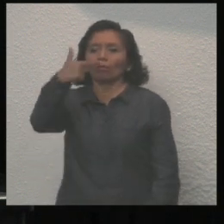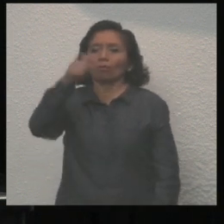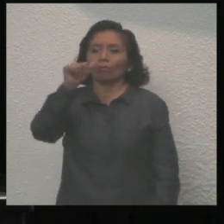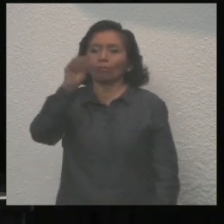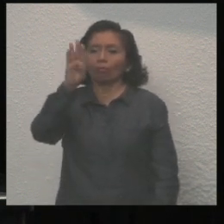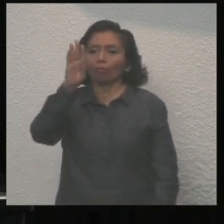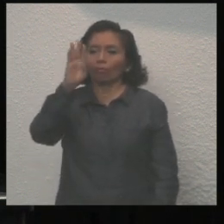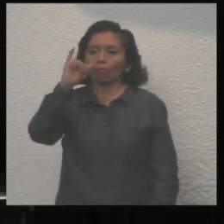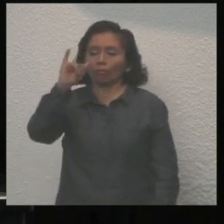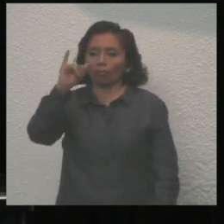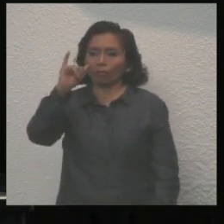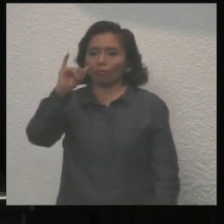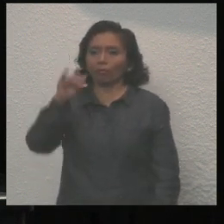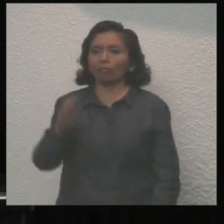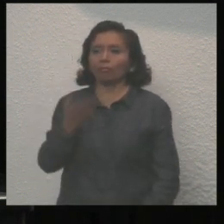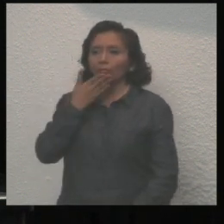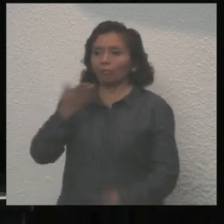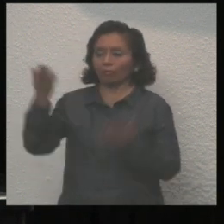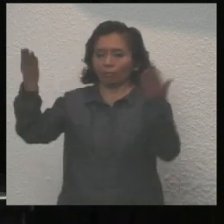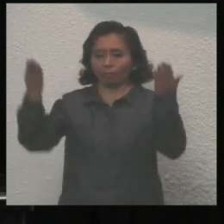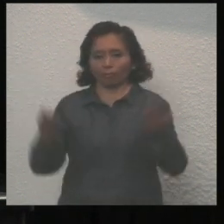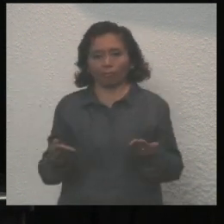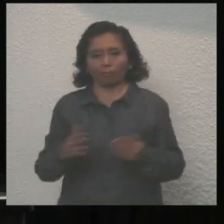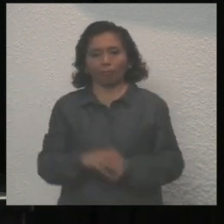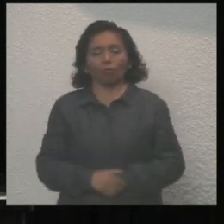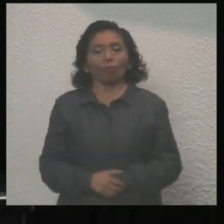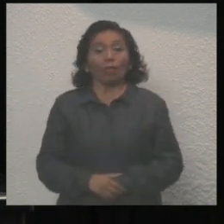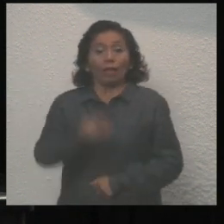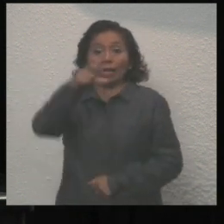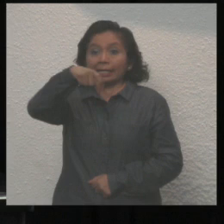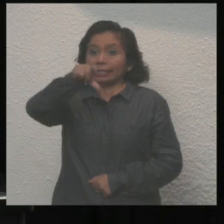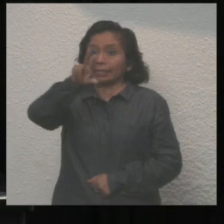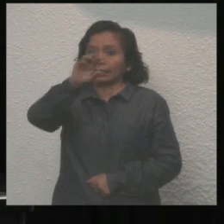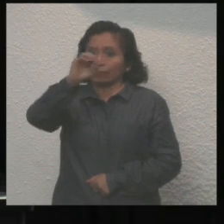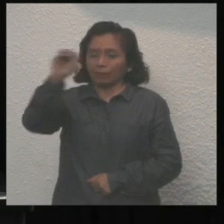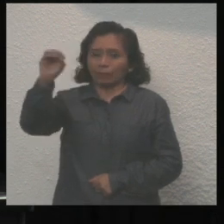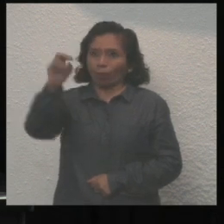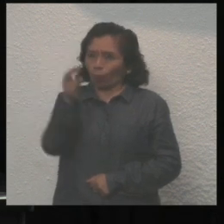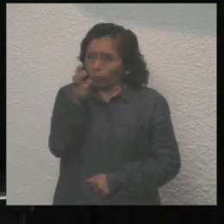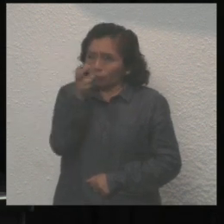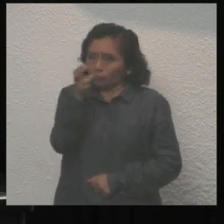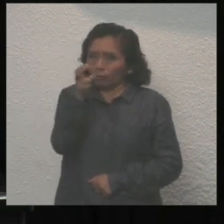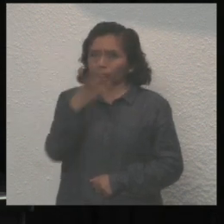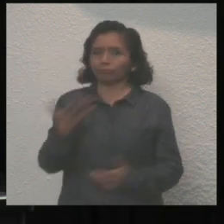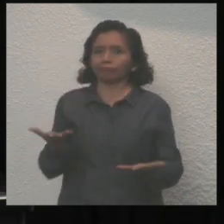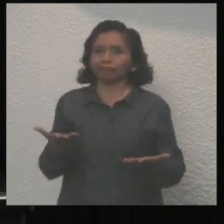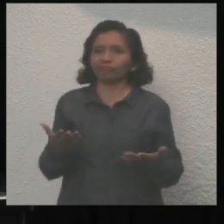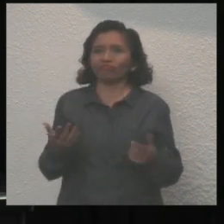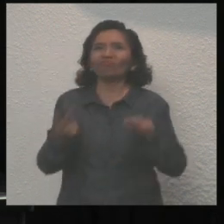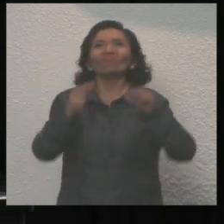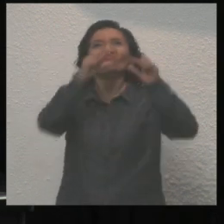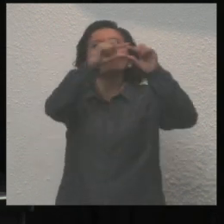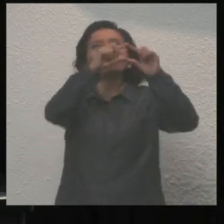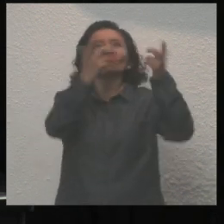Rejón, bienvenida. Quintana Roo y la nación